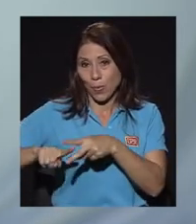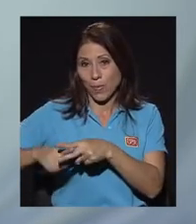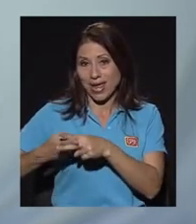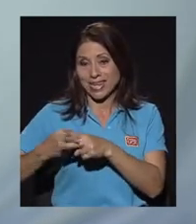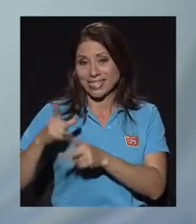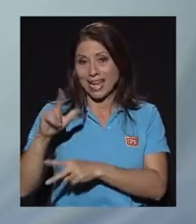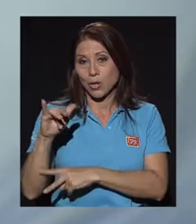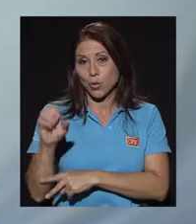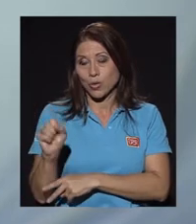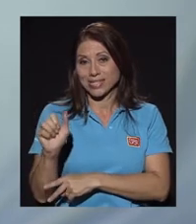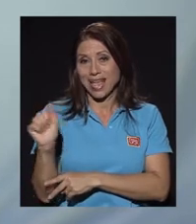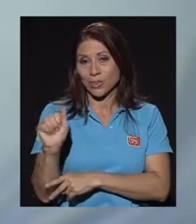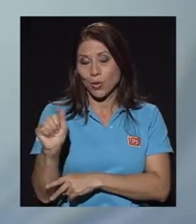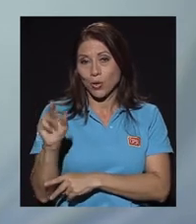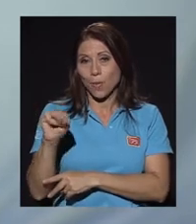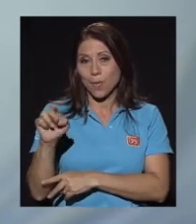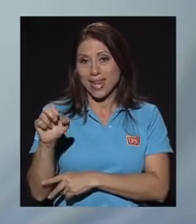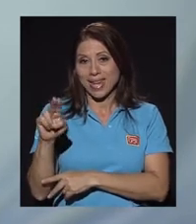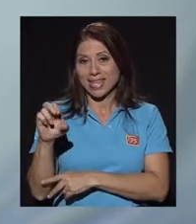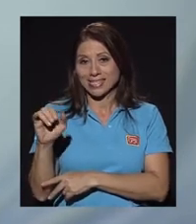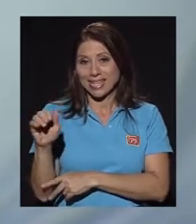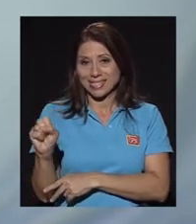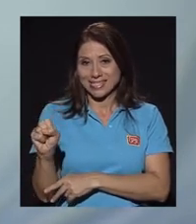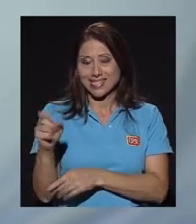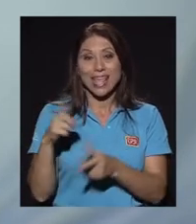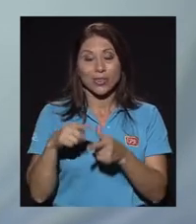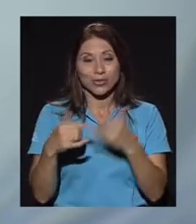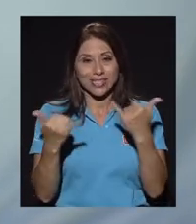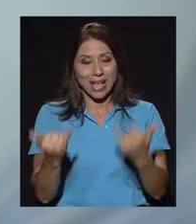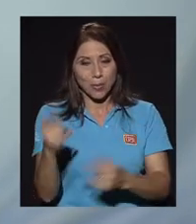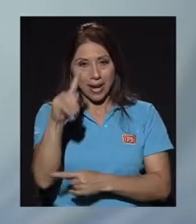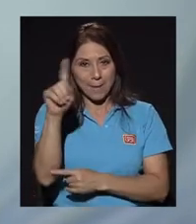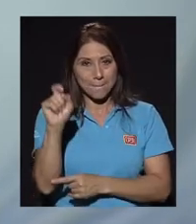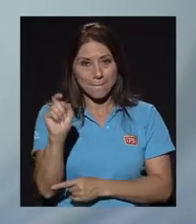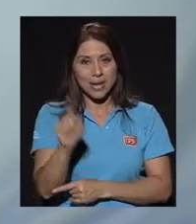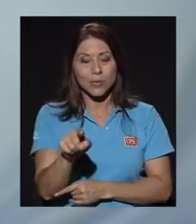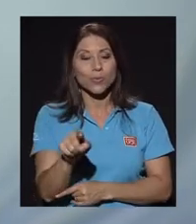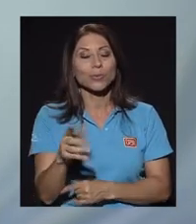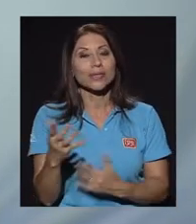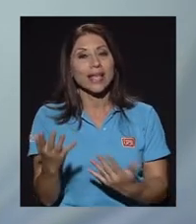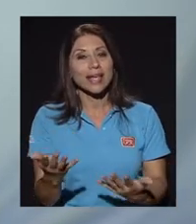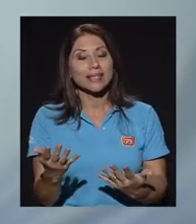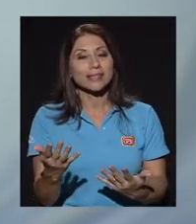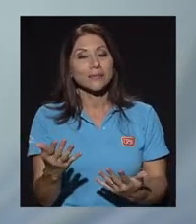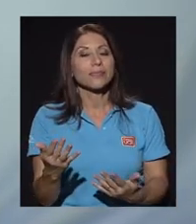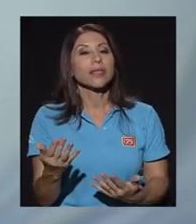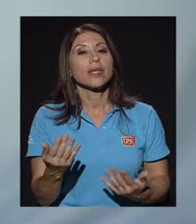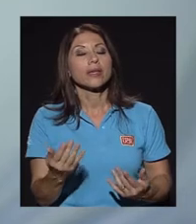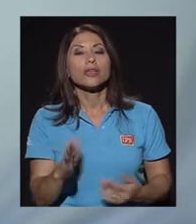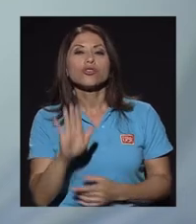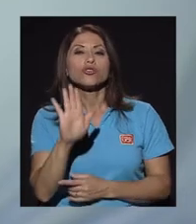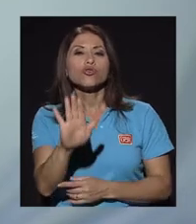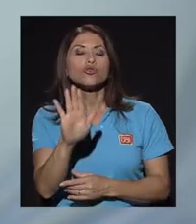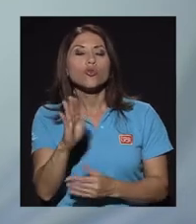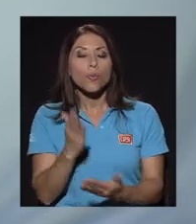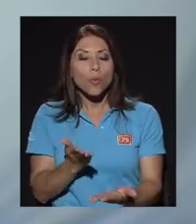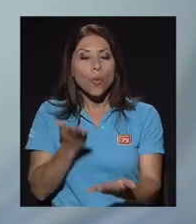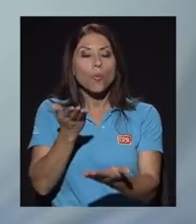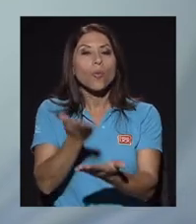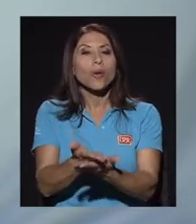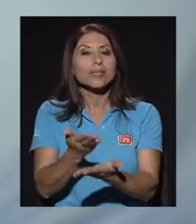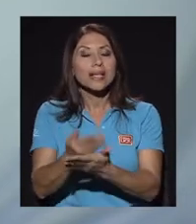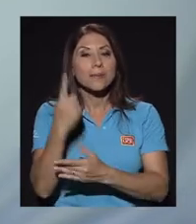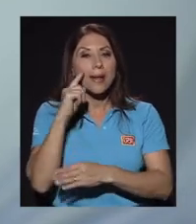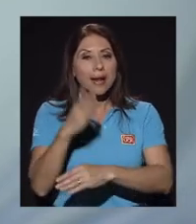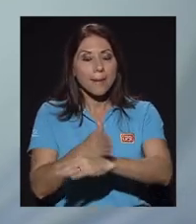don Luis Antonio Meneses. La pregunta entonces en este punto es, ¿cuáles son sus